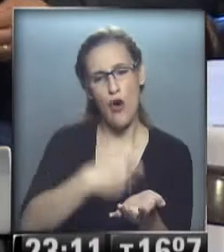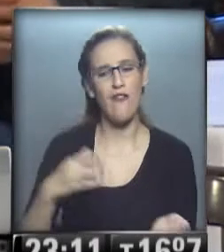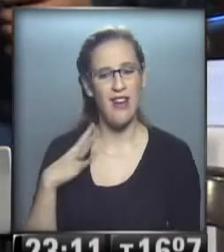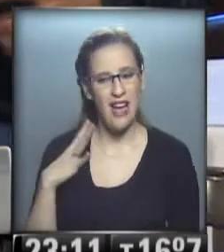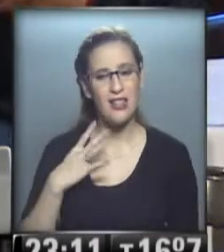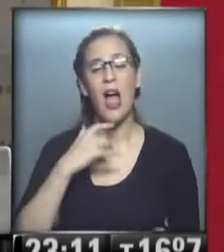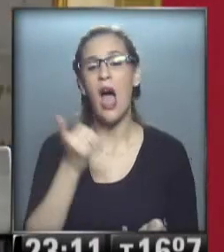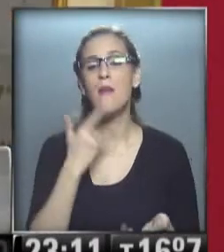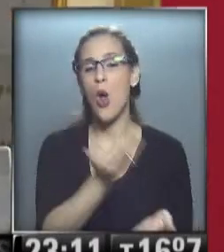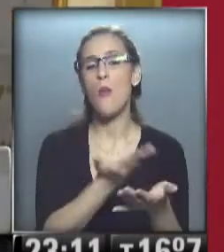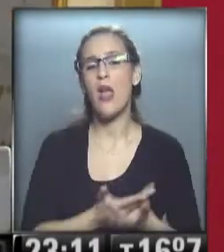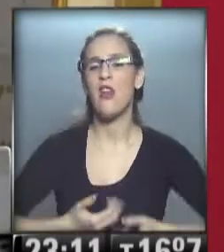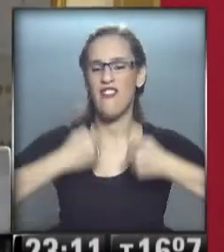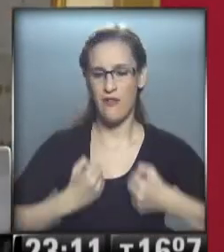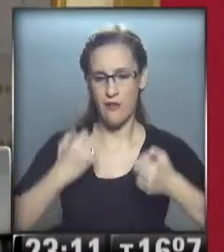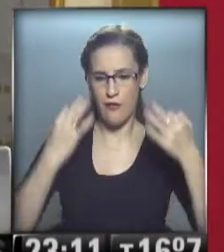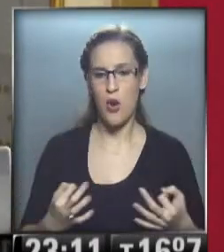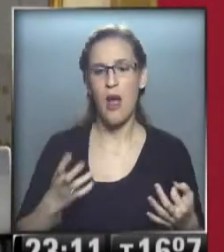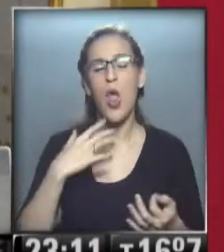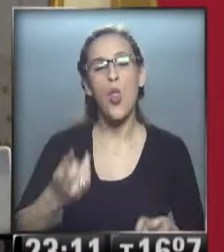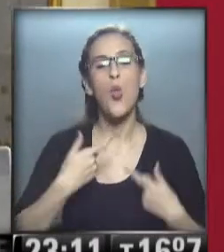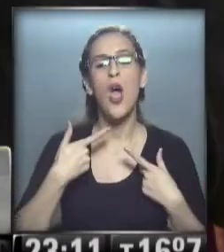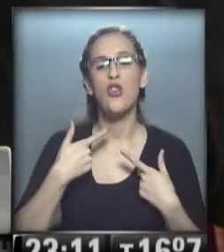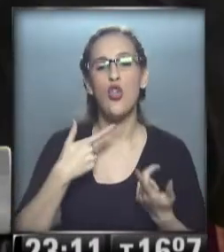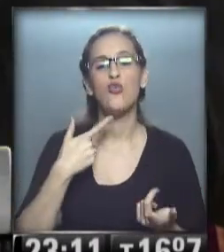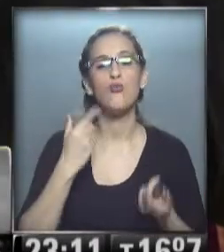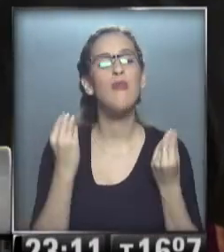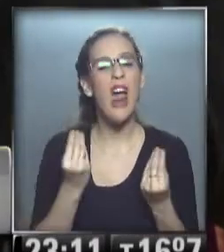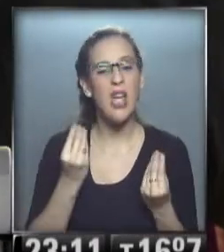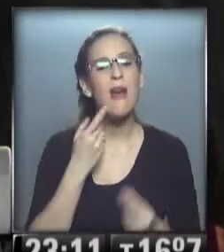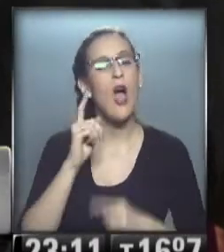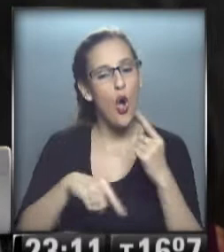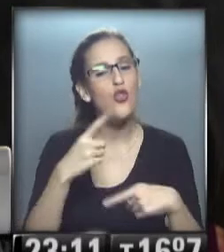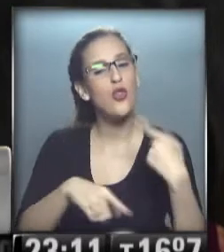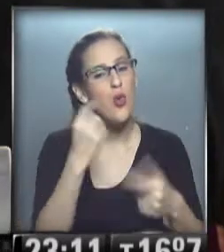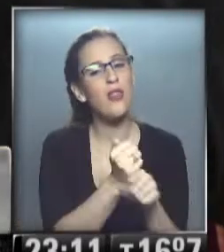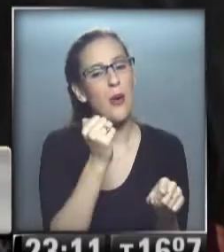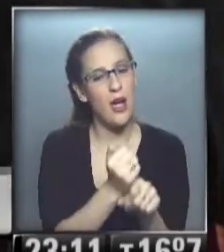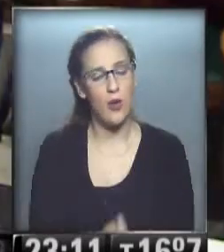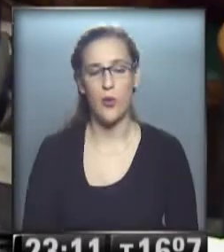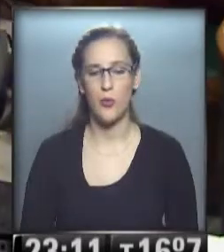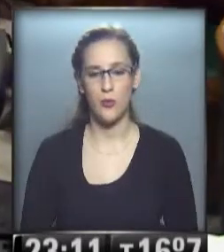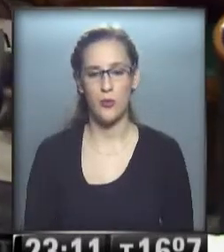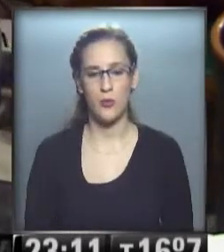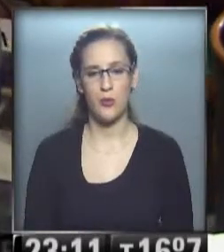presentaron una propuesta formal a los dueños del local para seguir funcionando como una cooperativa.